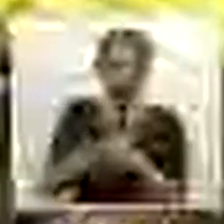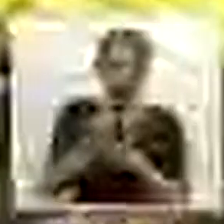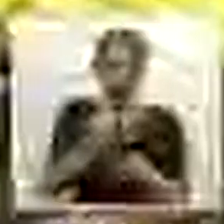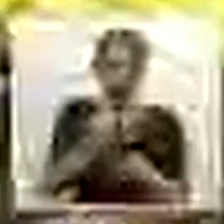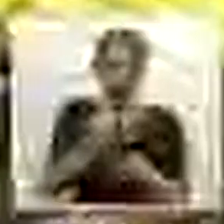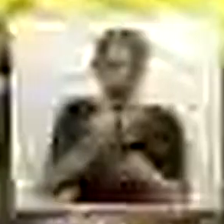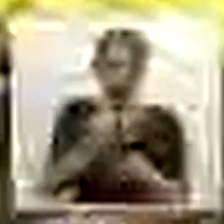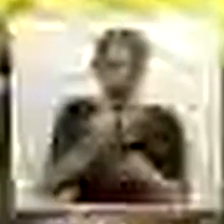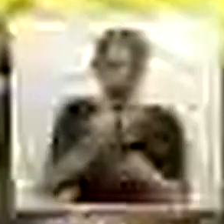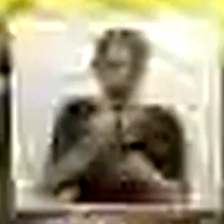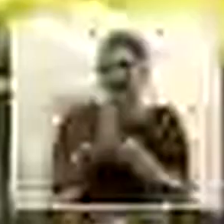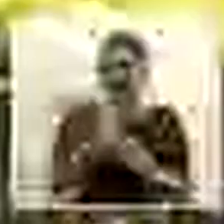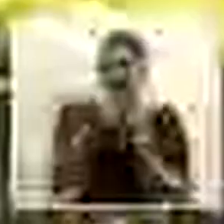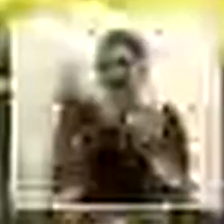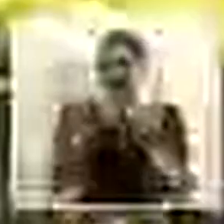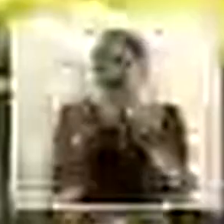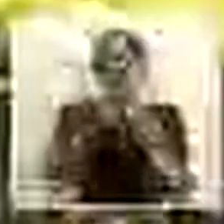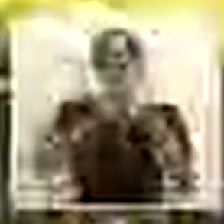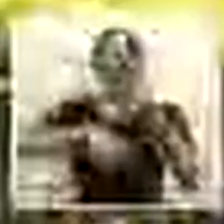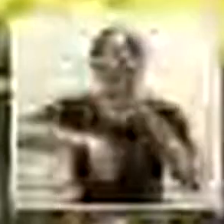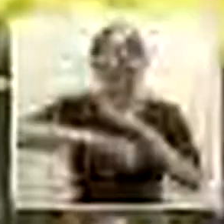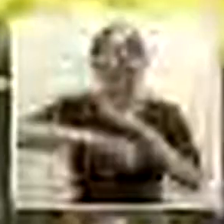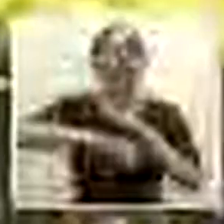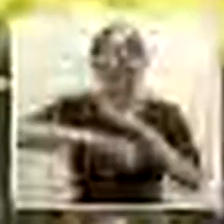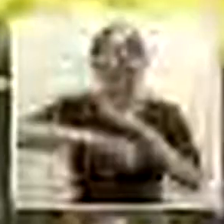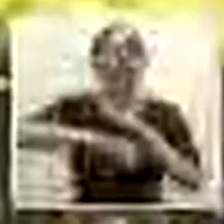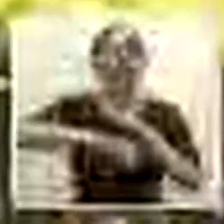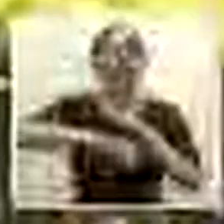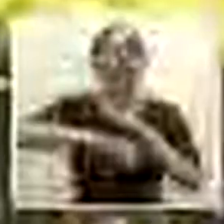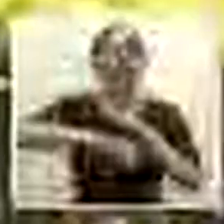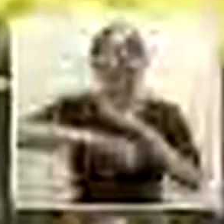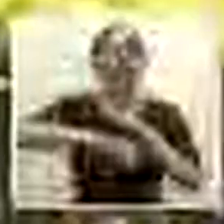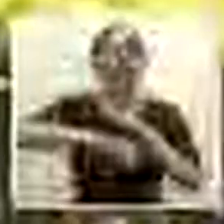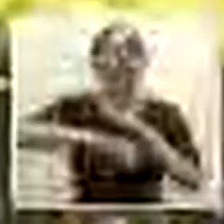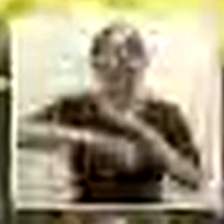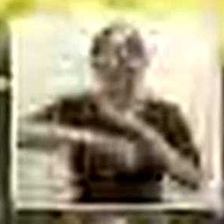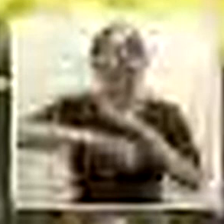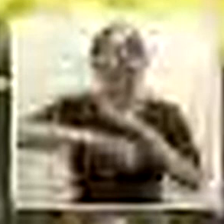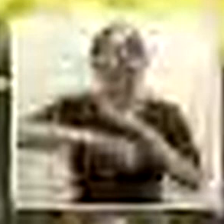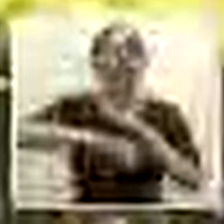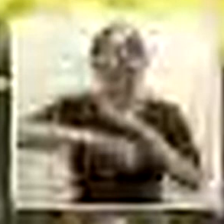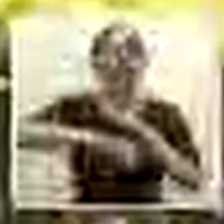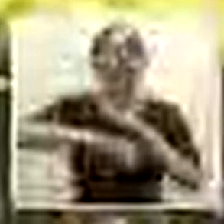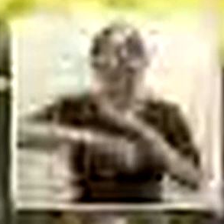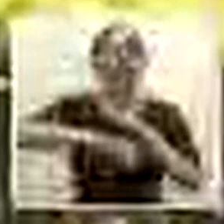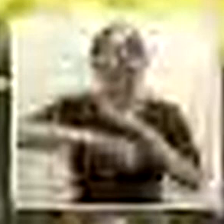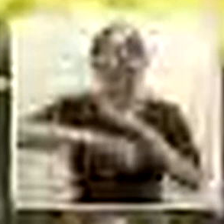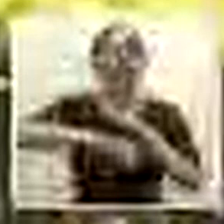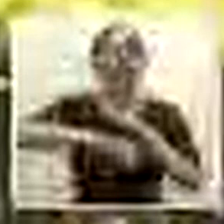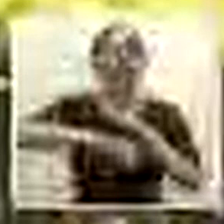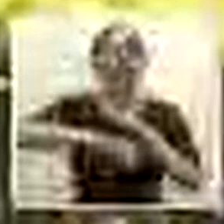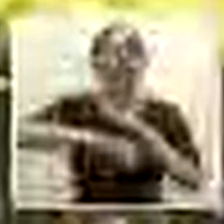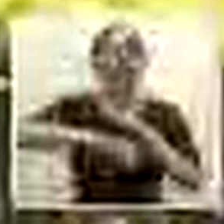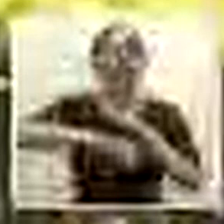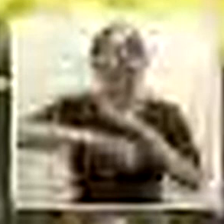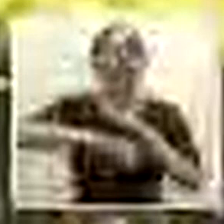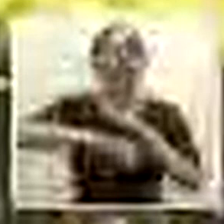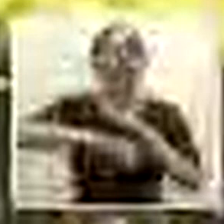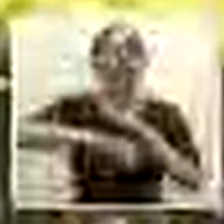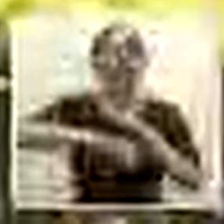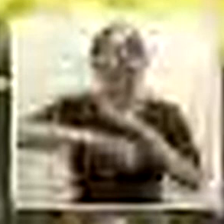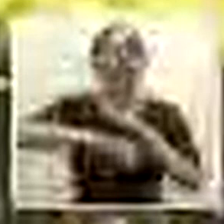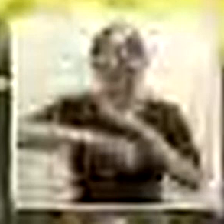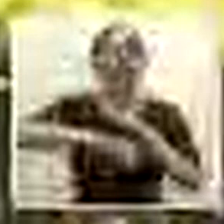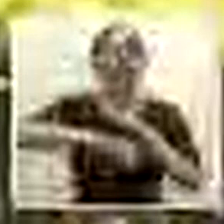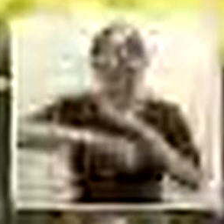Salud hizo una analogía sobre fútbol, diciendo que íbamos ganando 1-0 y que estaba empezando el segundo tiempo con todo este tema de la pandemia. Quisiera